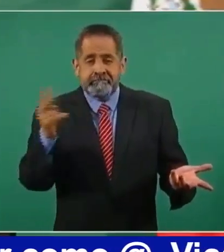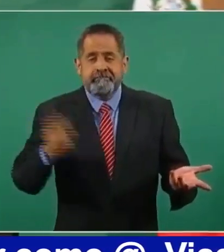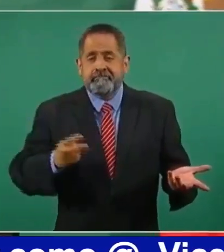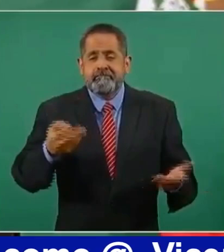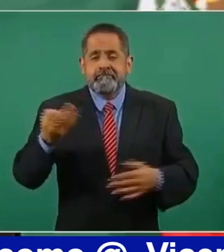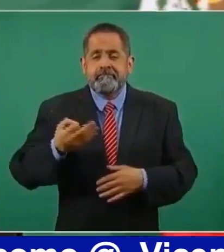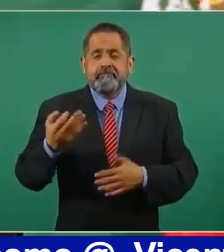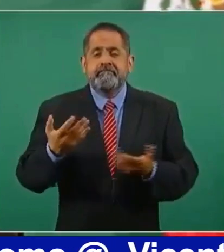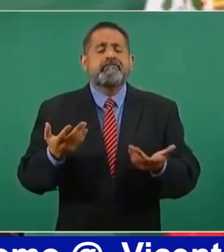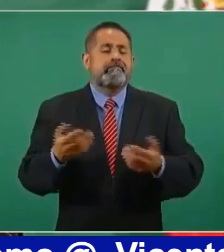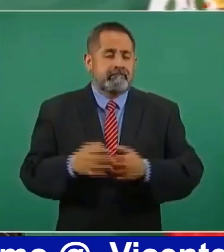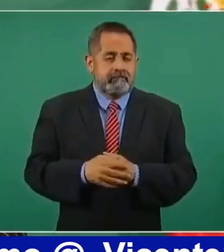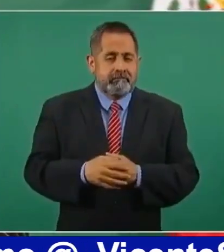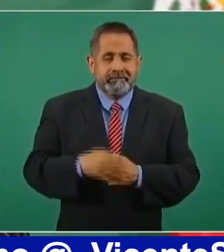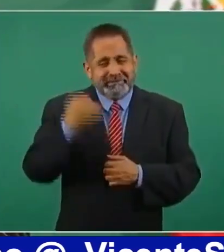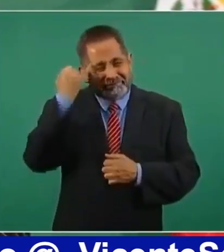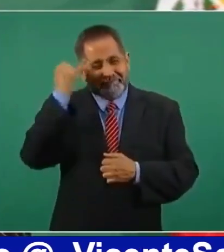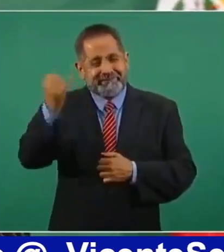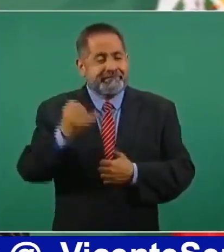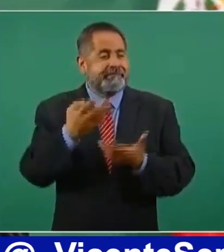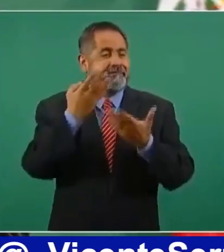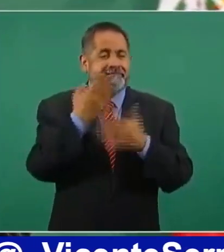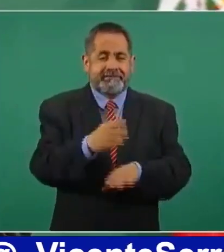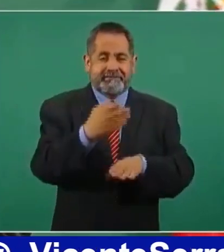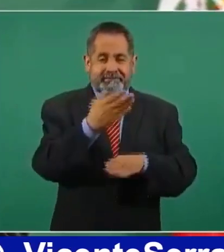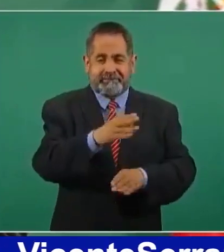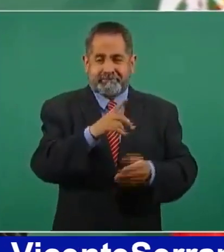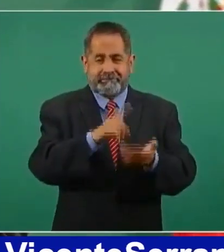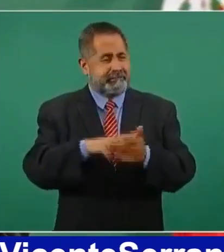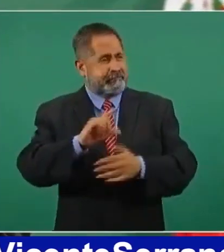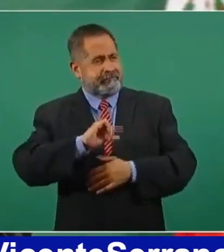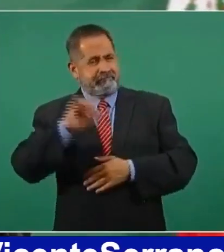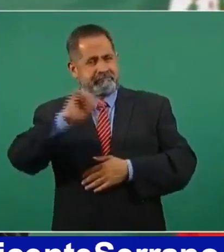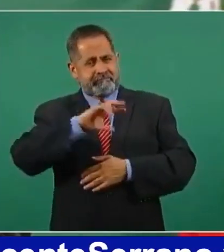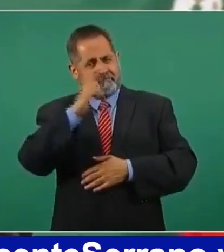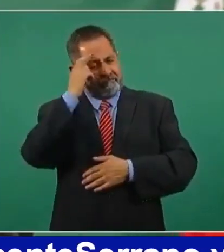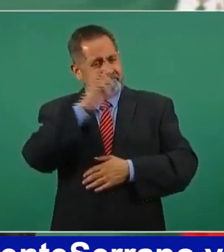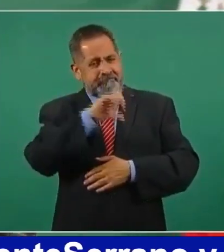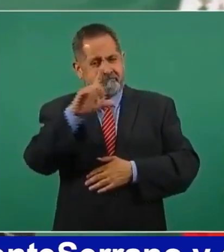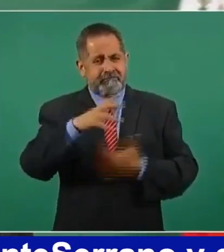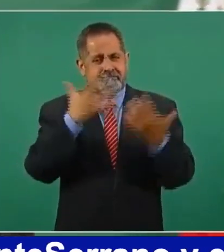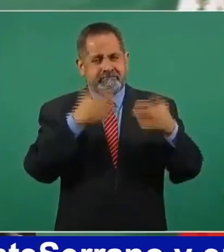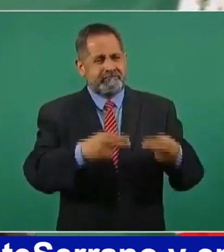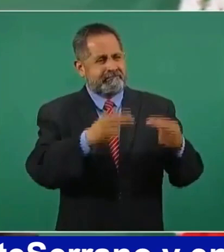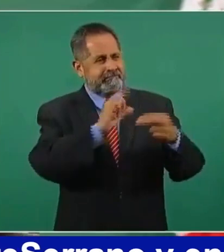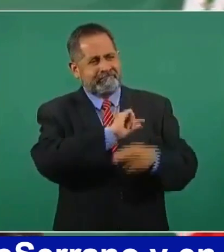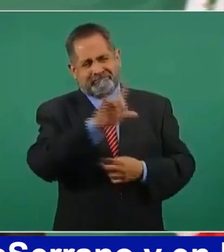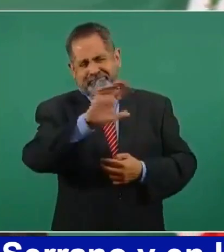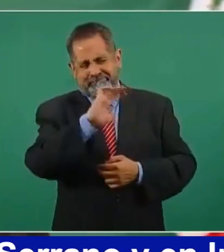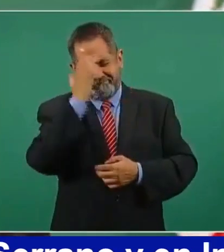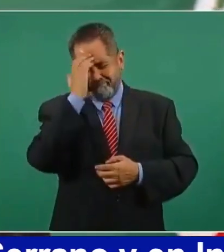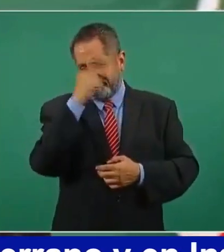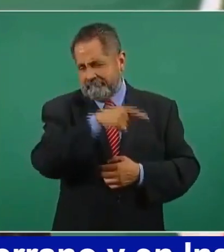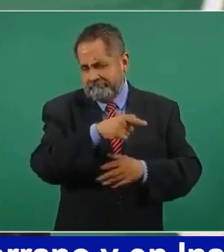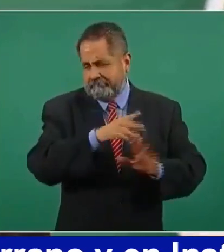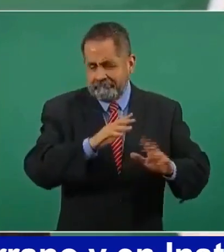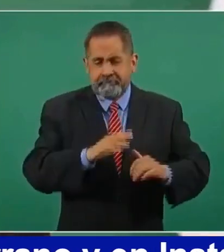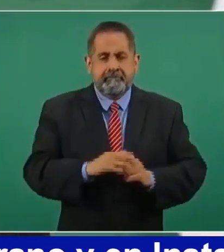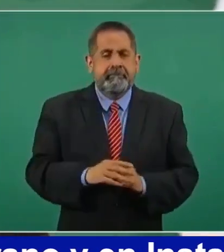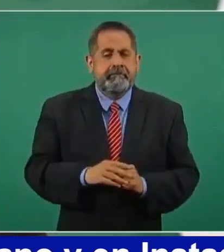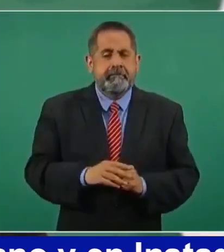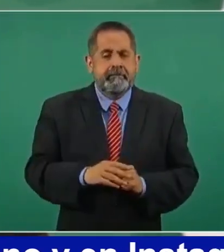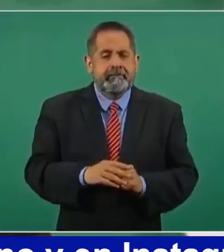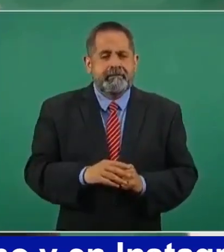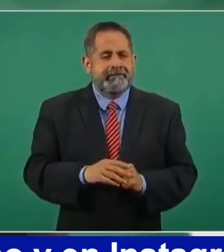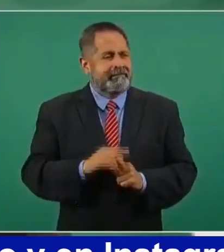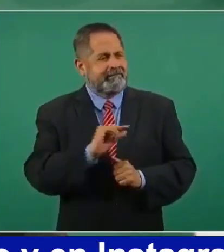Imaginen bancos famosísimos, empresas famosísimas,